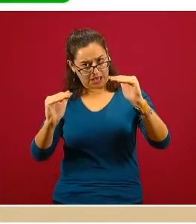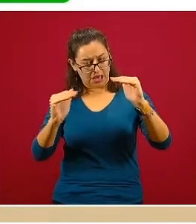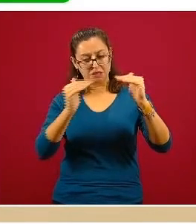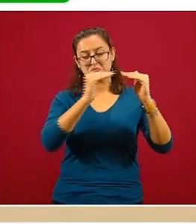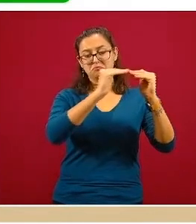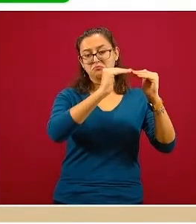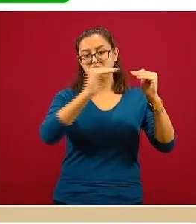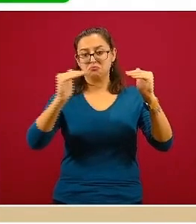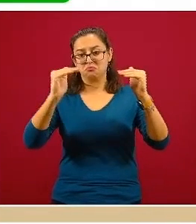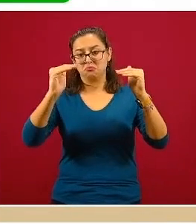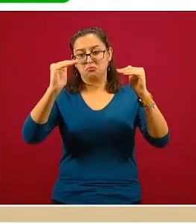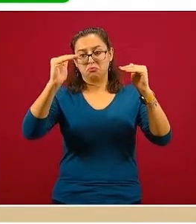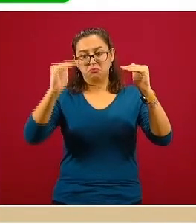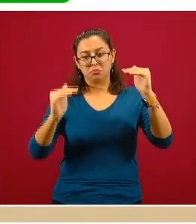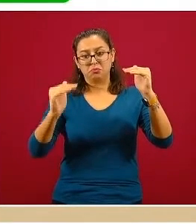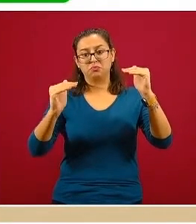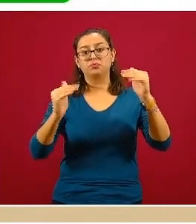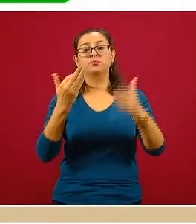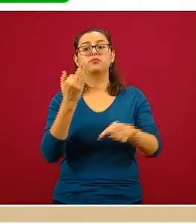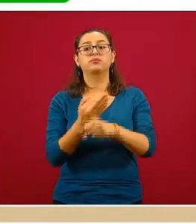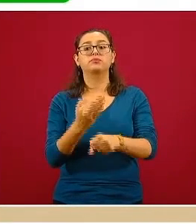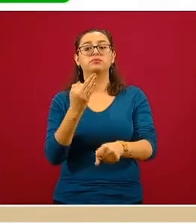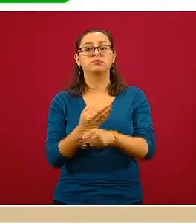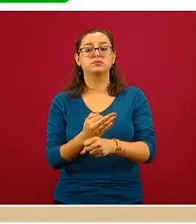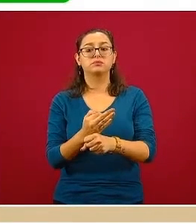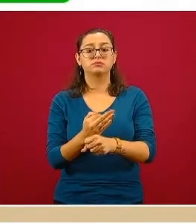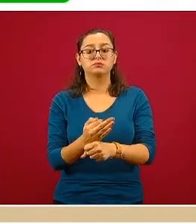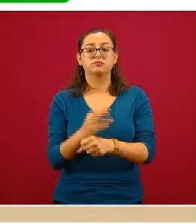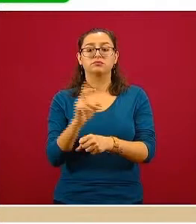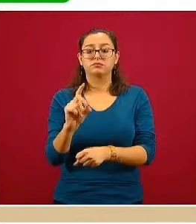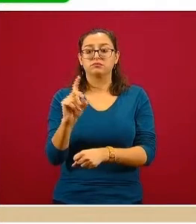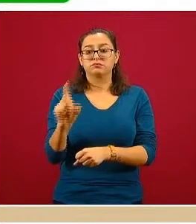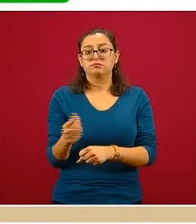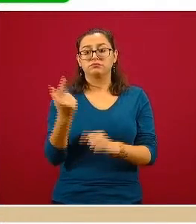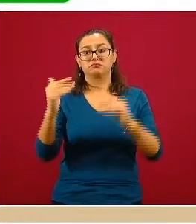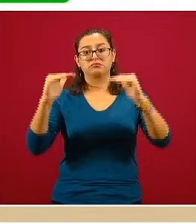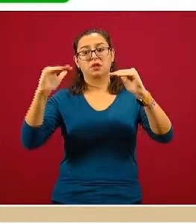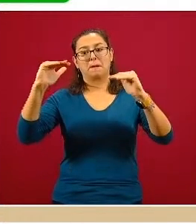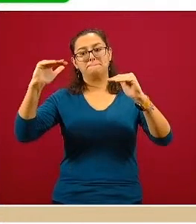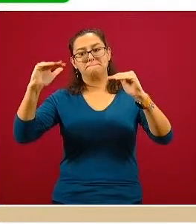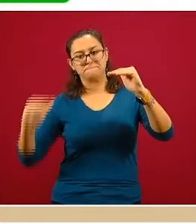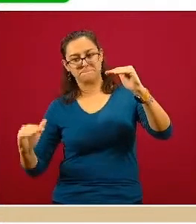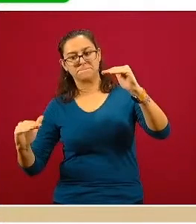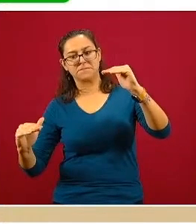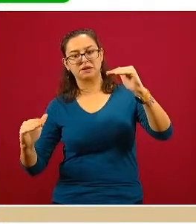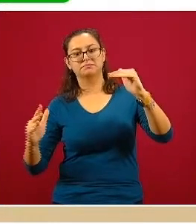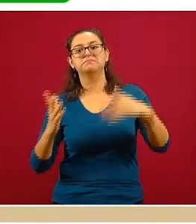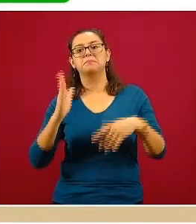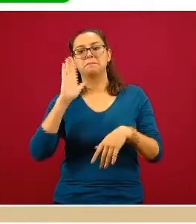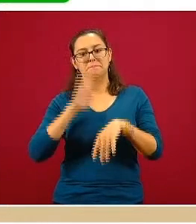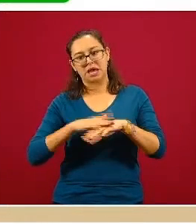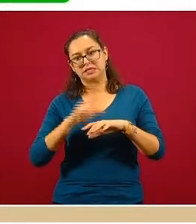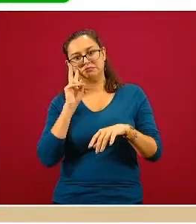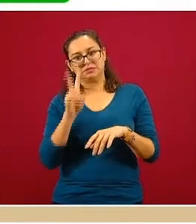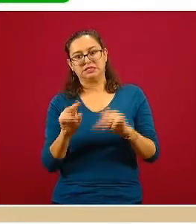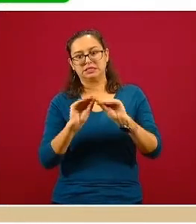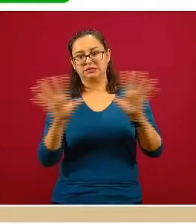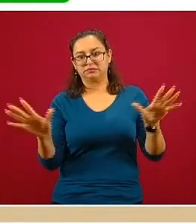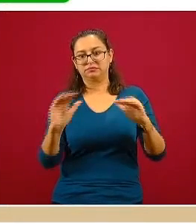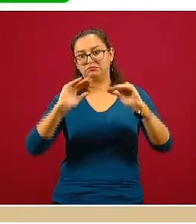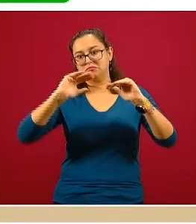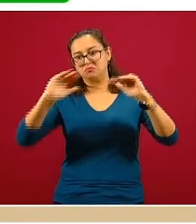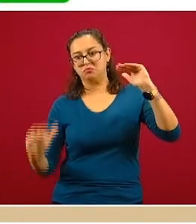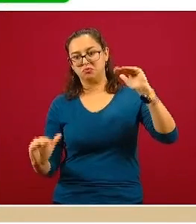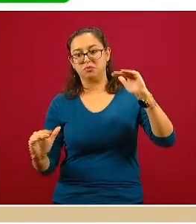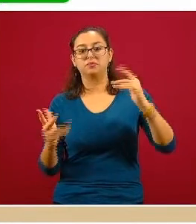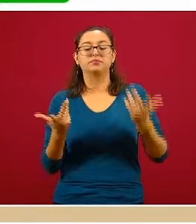tal de esta curva, y ahora que agregamos la 31, el descenso todavía es mucho más pronunciado, ¿no? De hecho, ayer abrió con